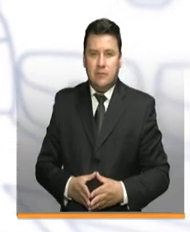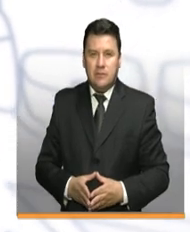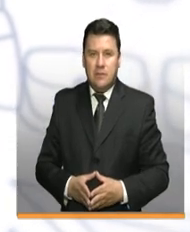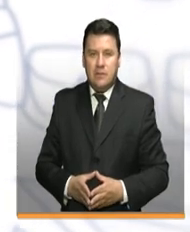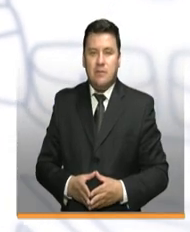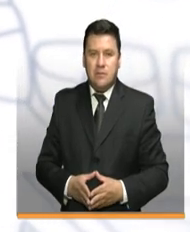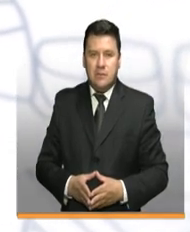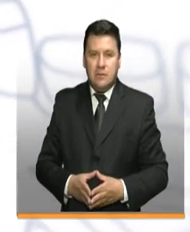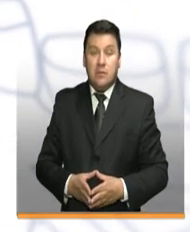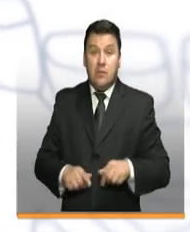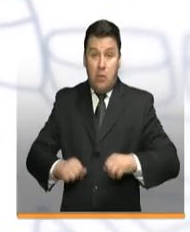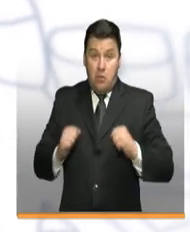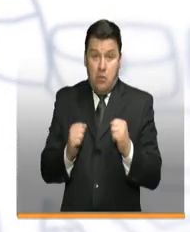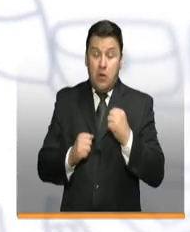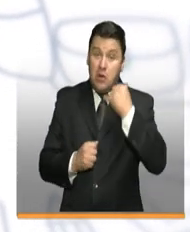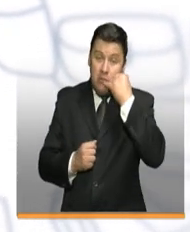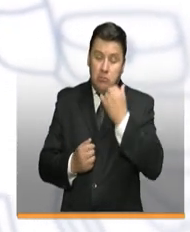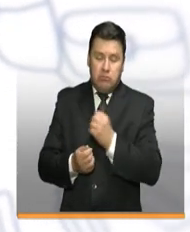018-916-821. Línea en Bogotá